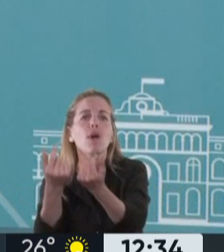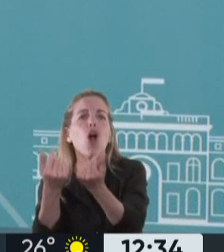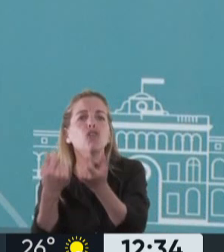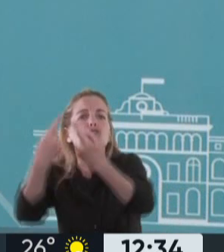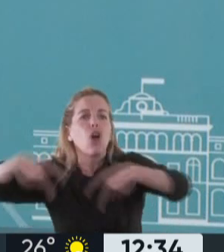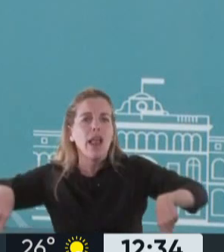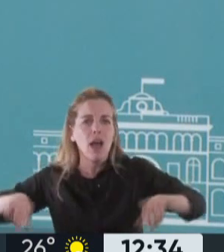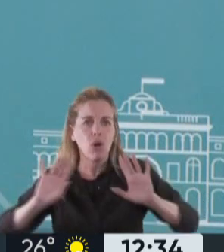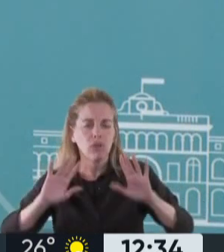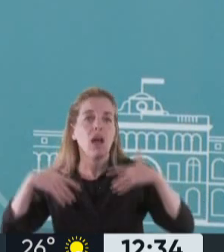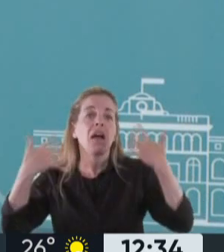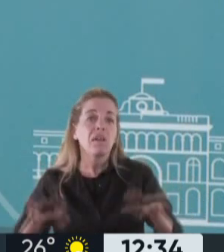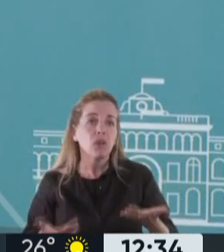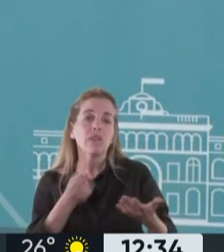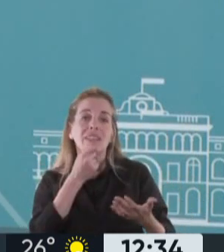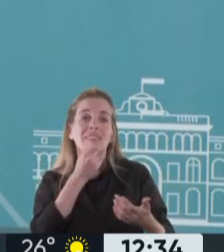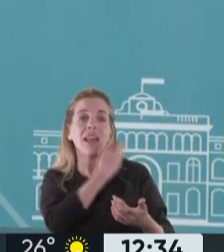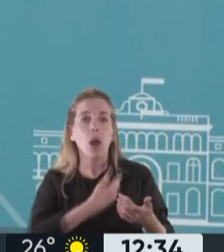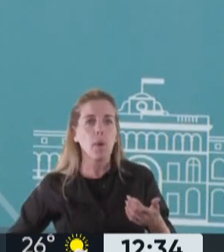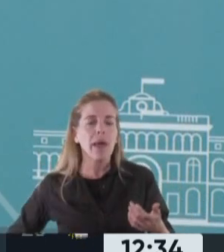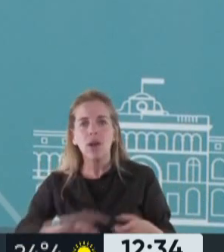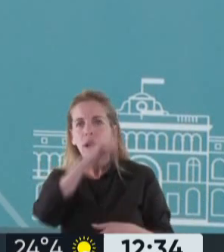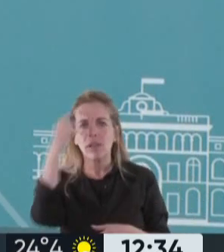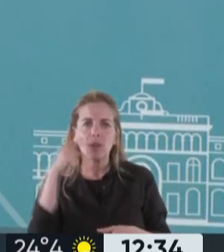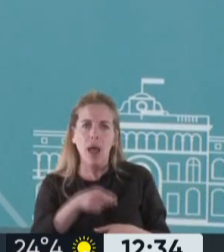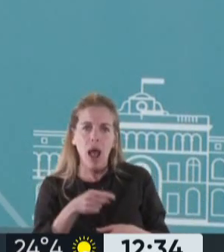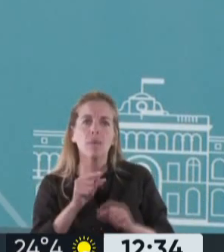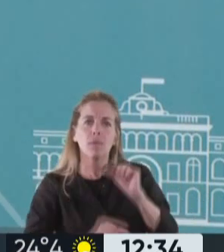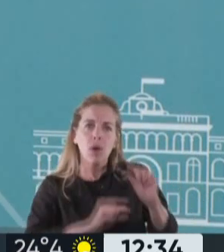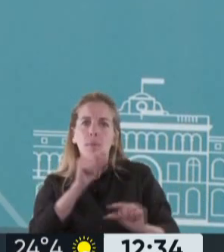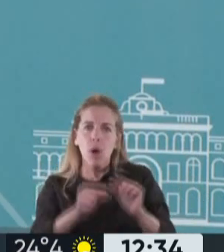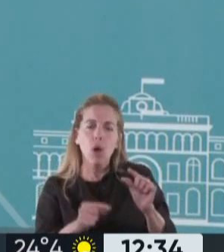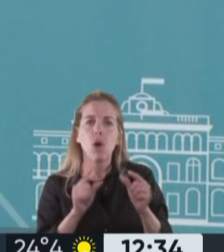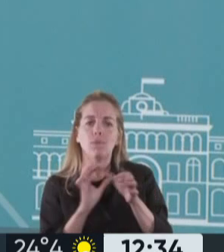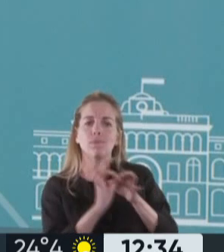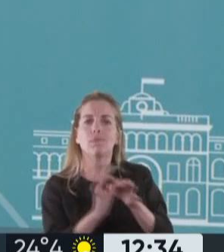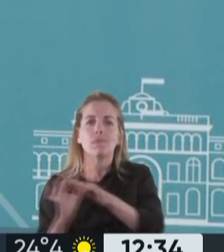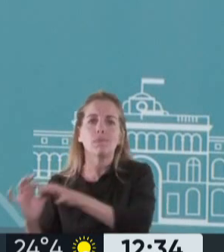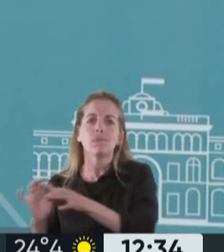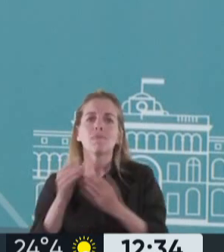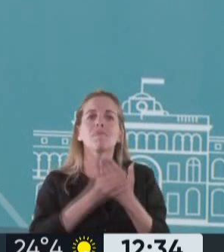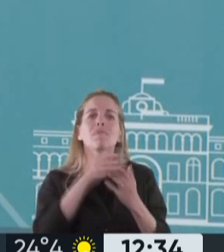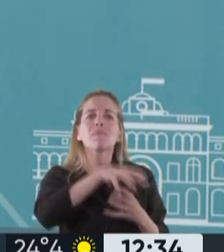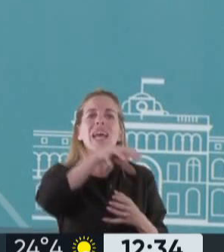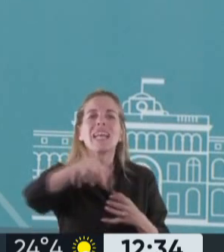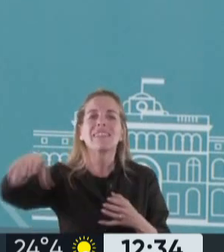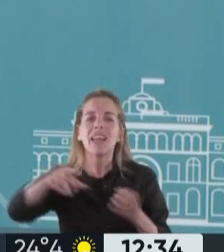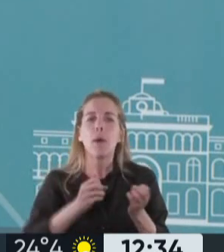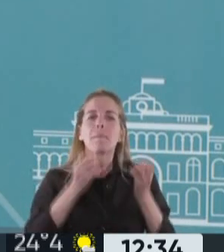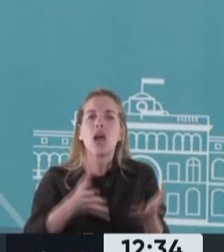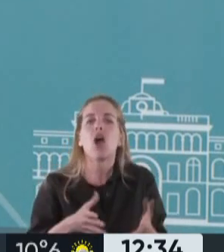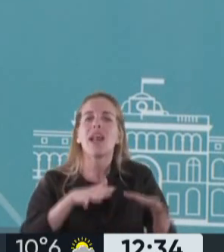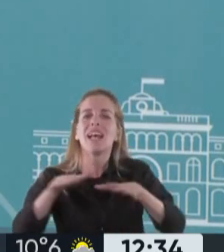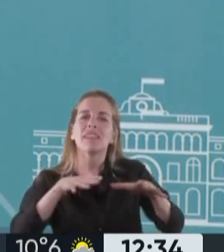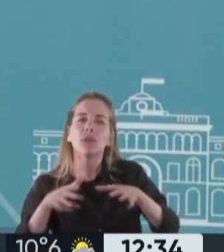Y entonces, en la medida que el gobierno nacional, a través de los diferentes ministerios, mejore la situación